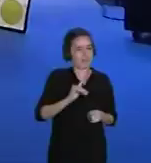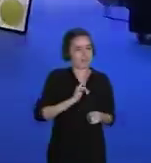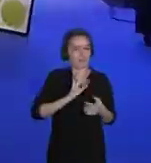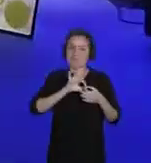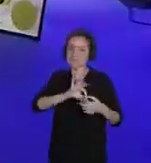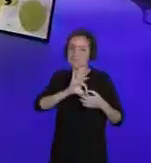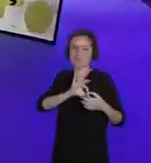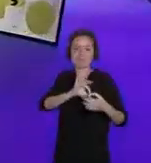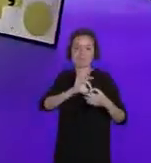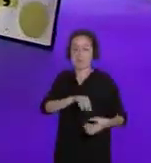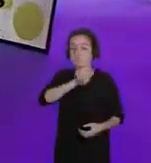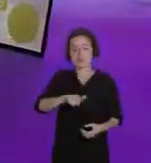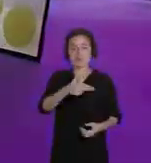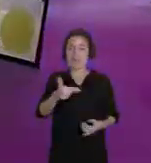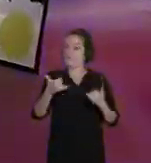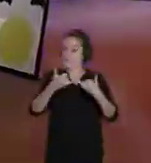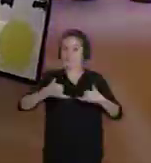del chicharrero.